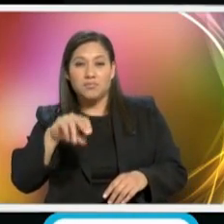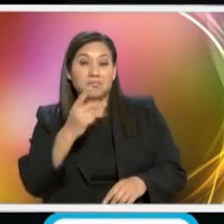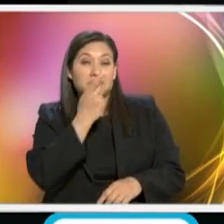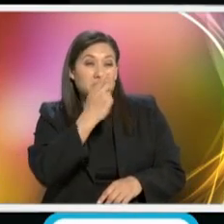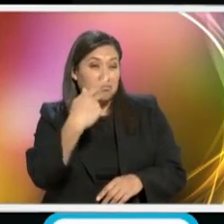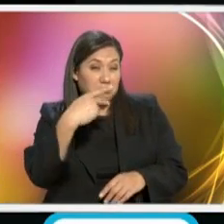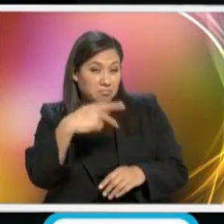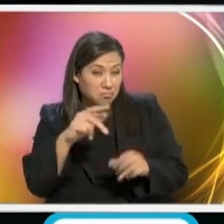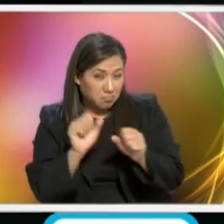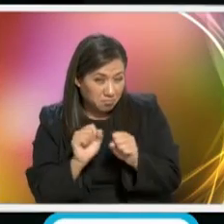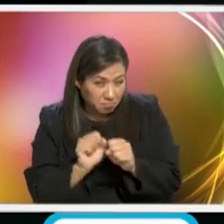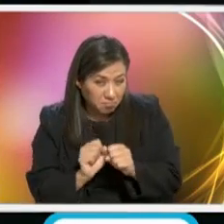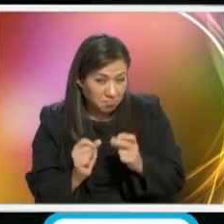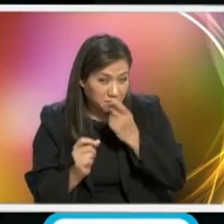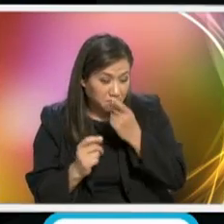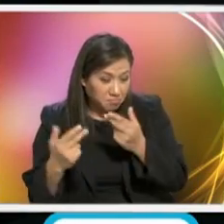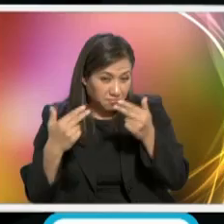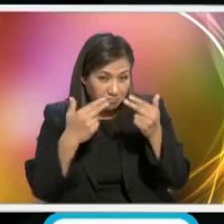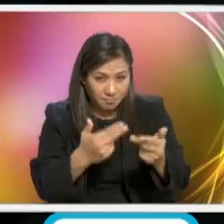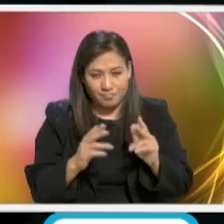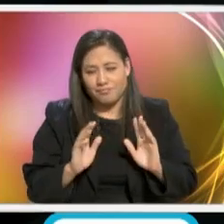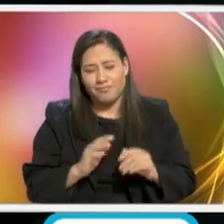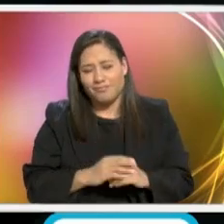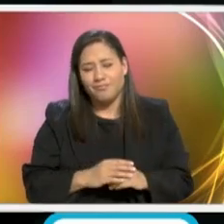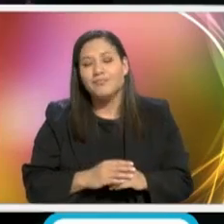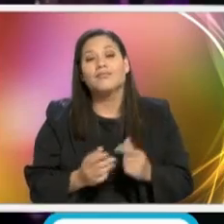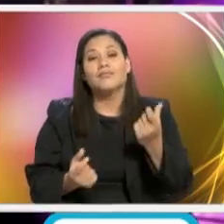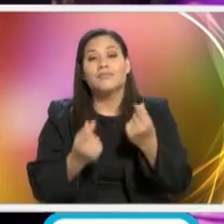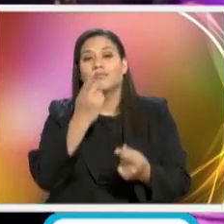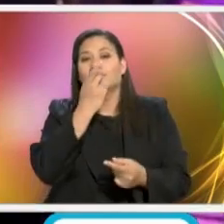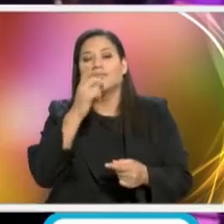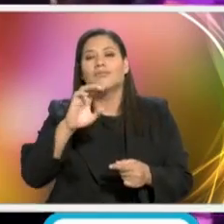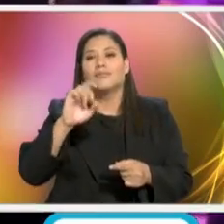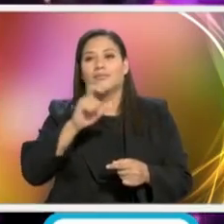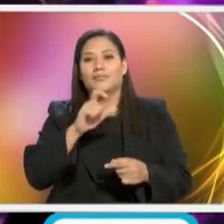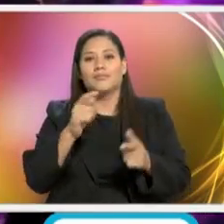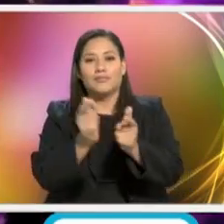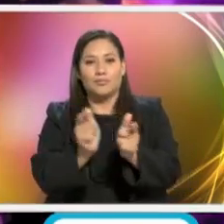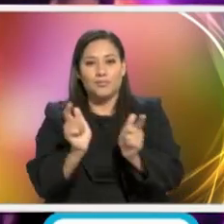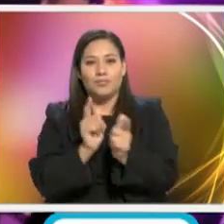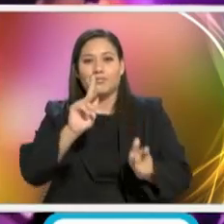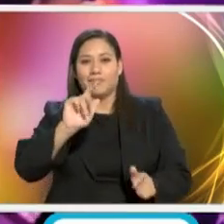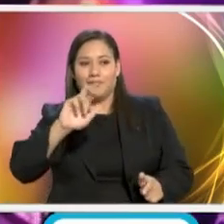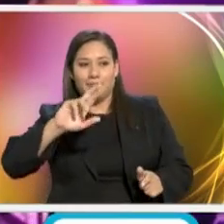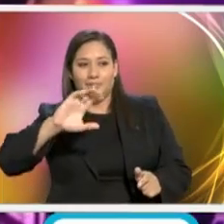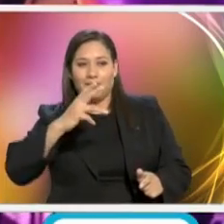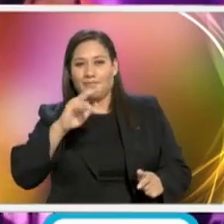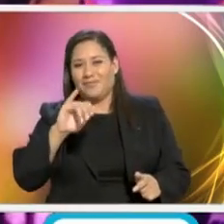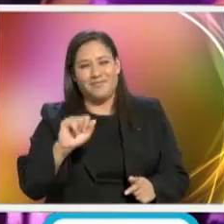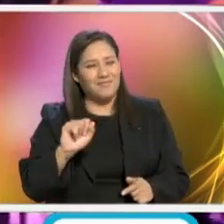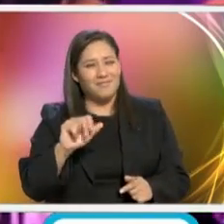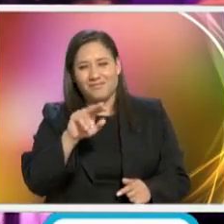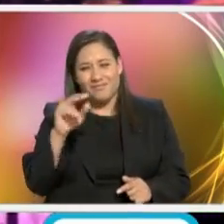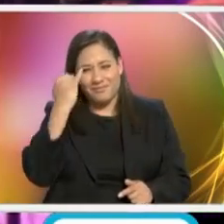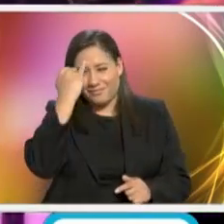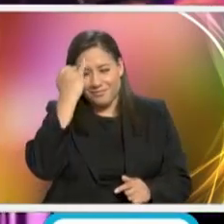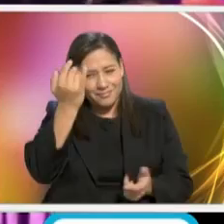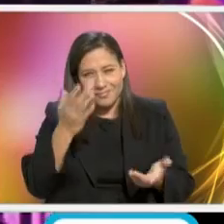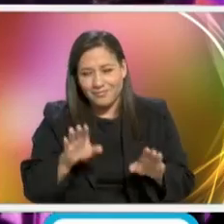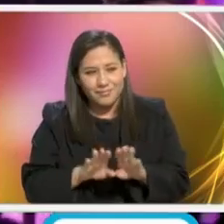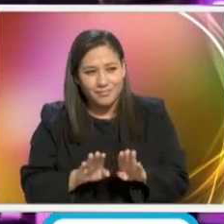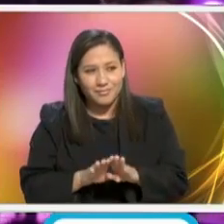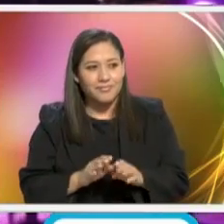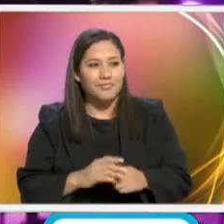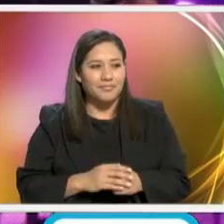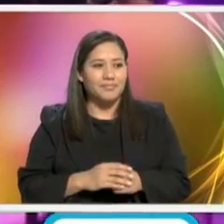sobrino. No, y luego había gente que decía que era uno de los integrantes de Parchís también, ¿te acuerdas? No, que para nunca se nada. les ocurrió. La ficha